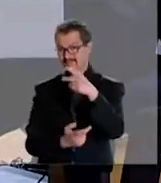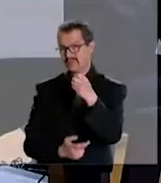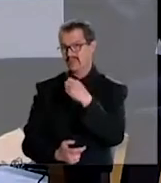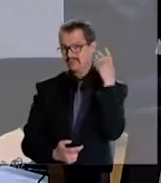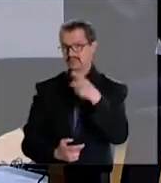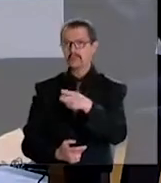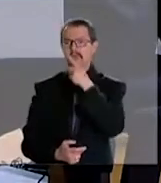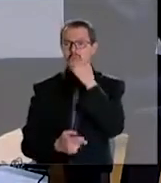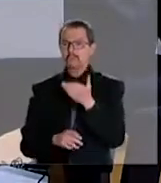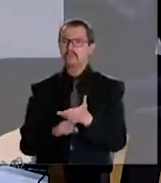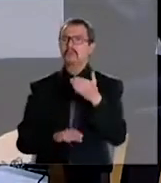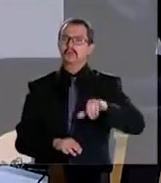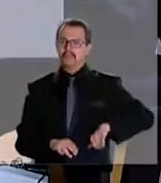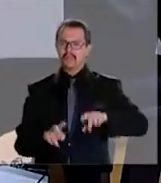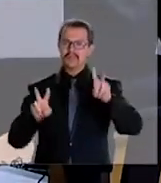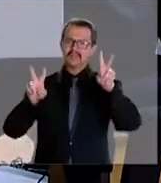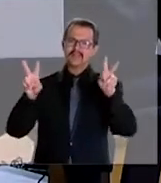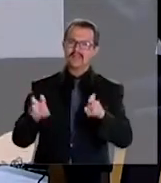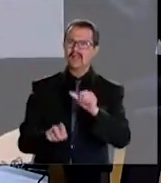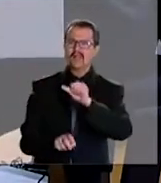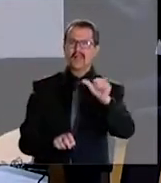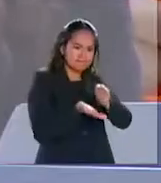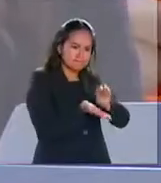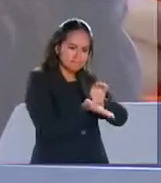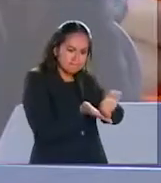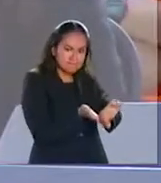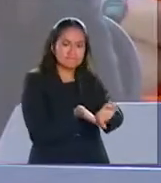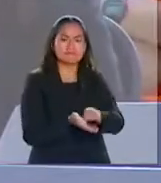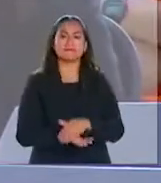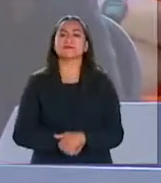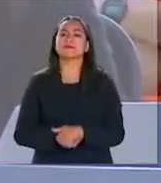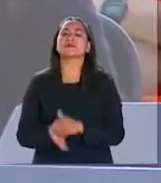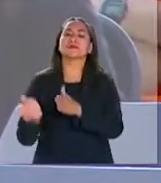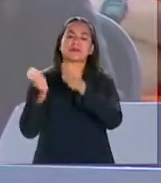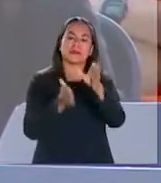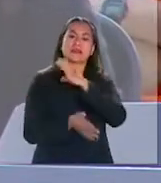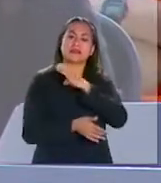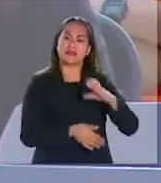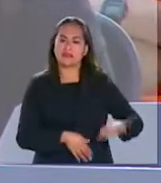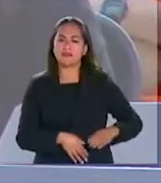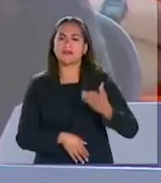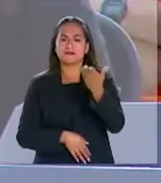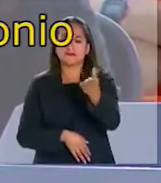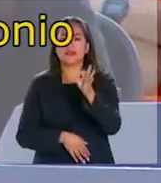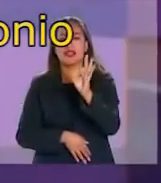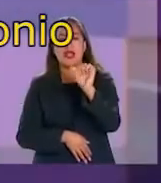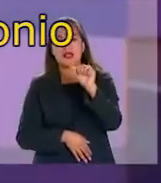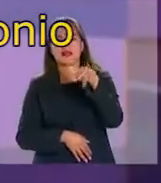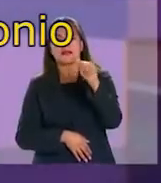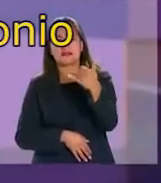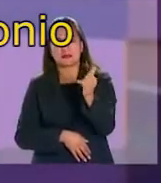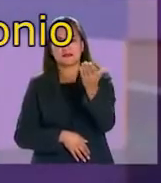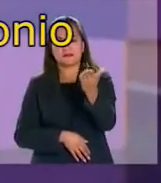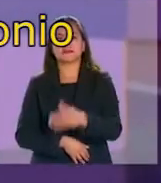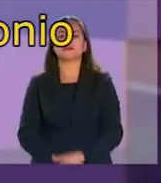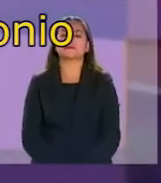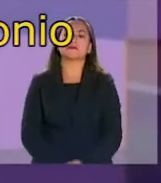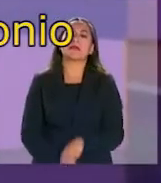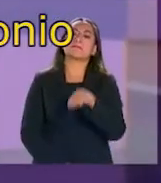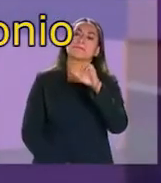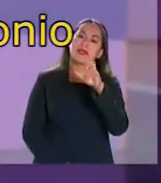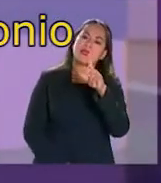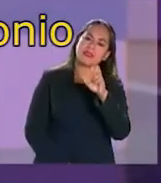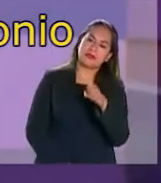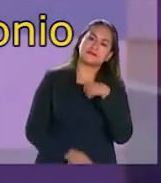de usuarios que dieron seguimiento al debate conducido por los periodistas yuriria sierra y león krauze en el conversatorio los candidatos